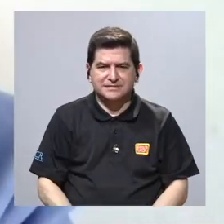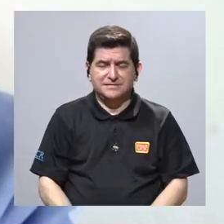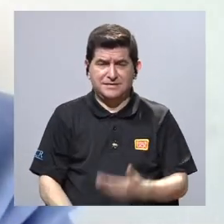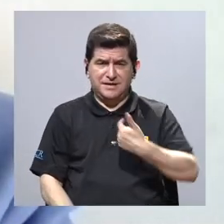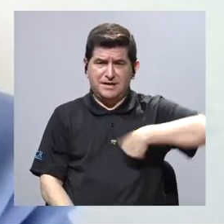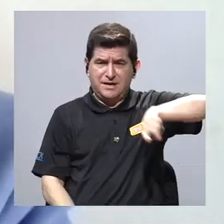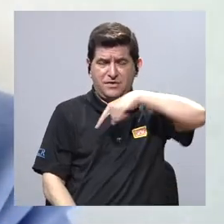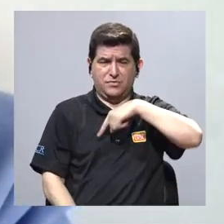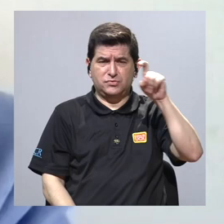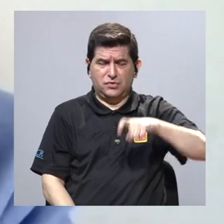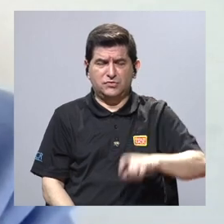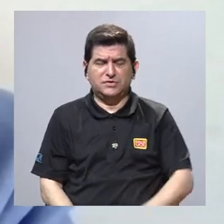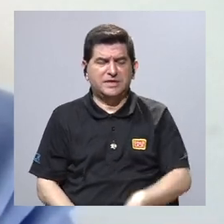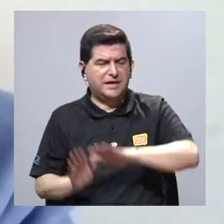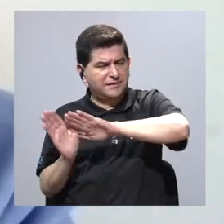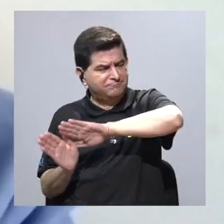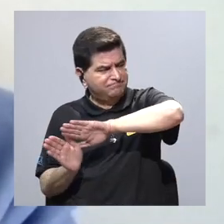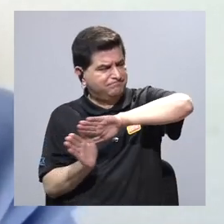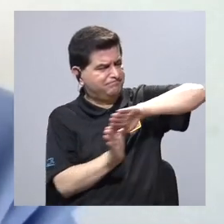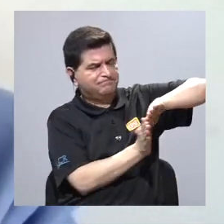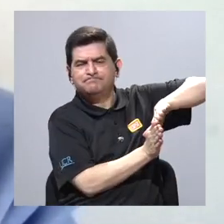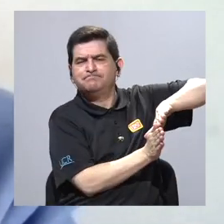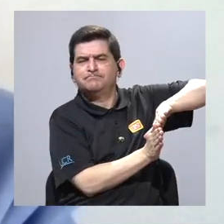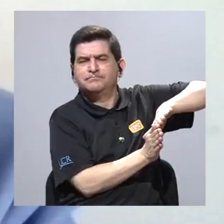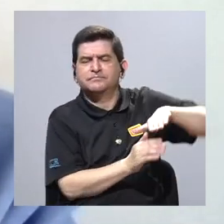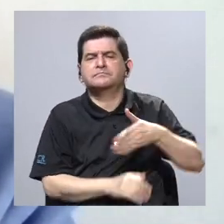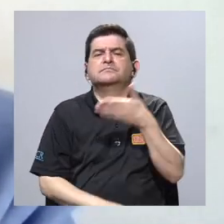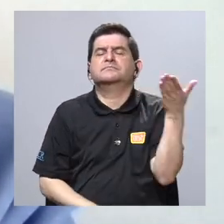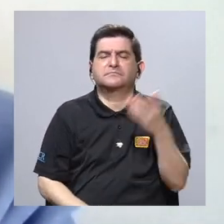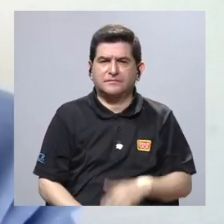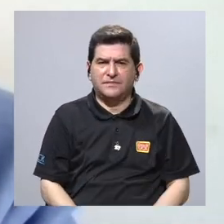Tenemos que hacer un lado, digamos,